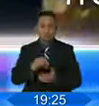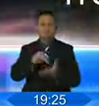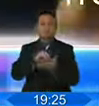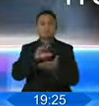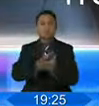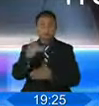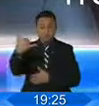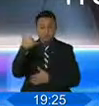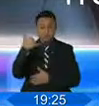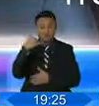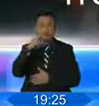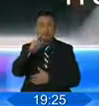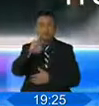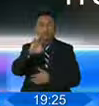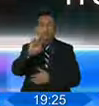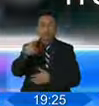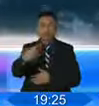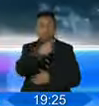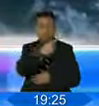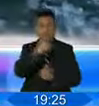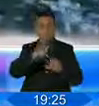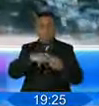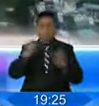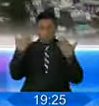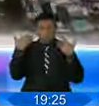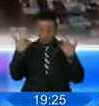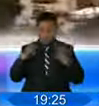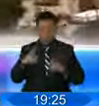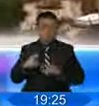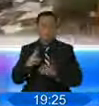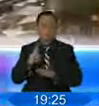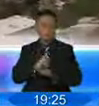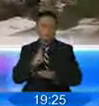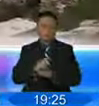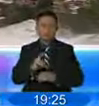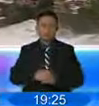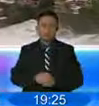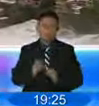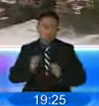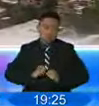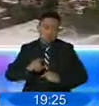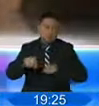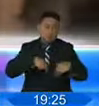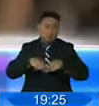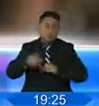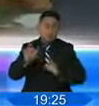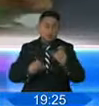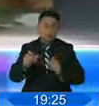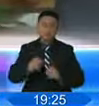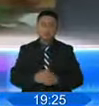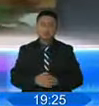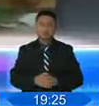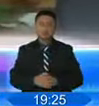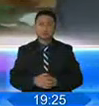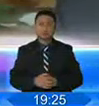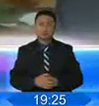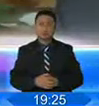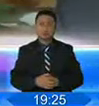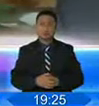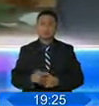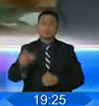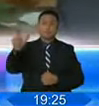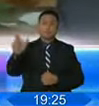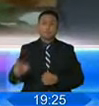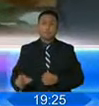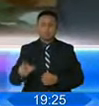móvil Uber quiere posicionarse en Quito y Guayaquil como una alternativa de movilidad para los usuarios. Donde la persona